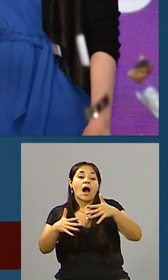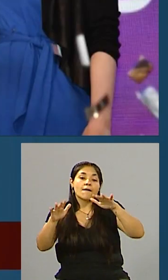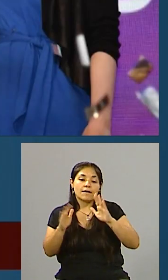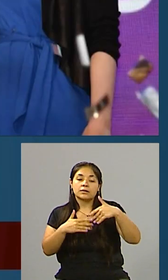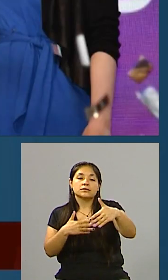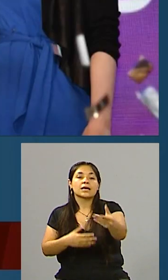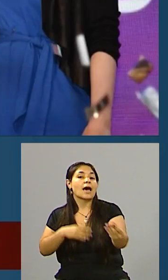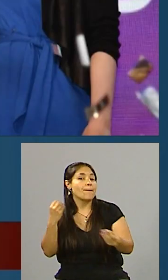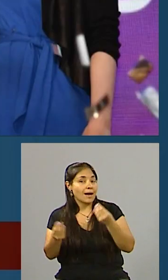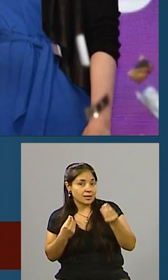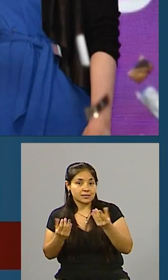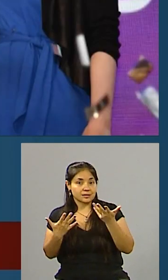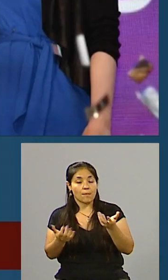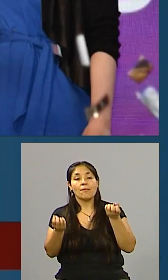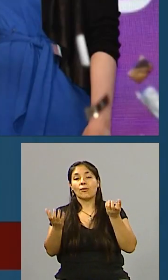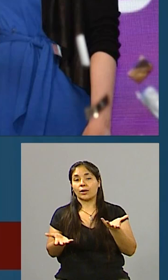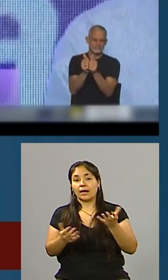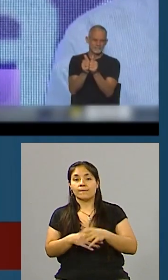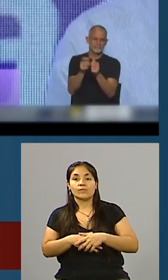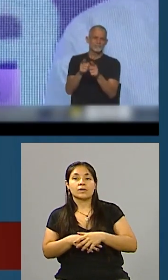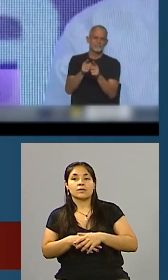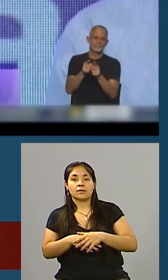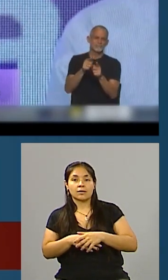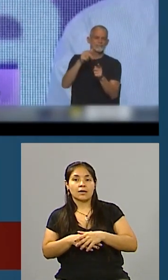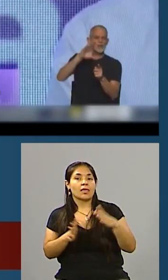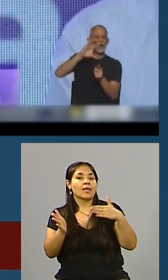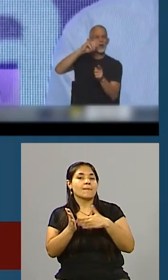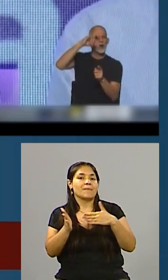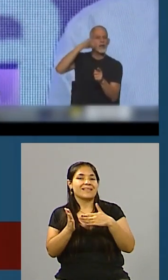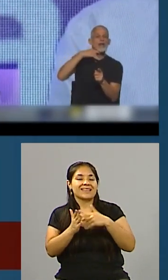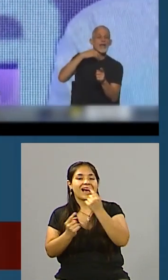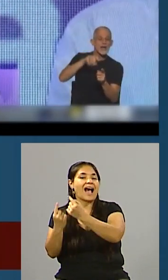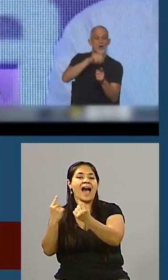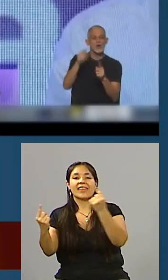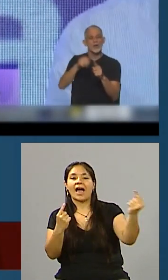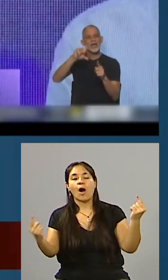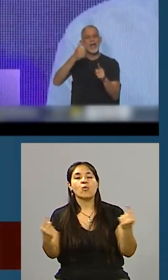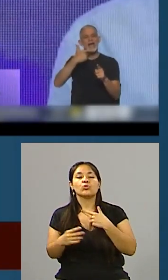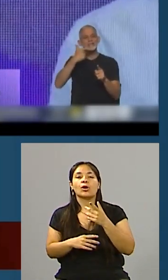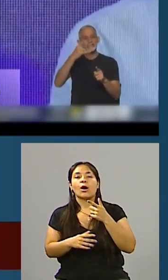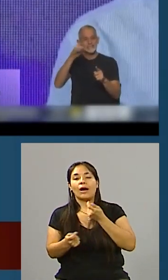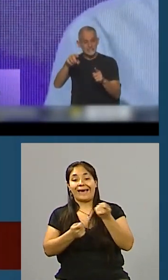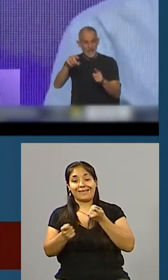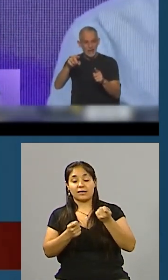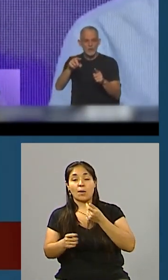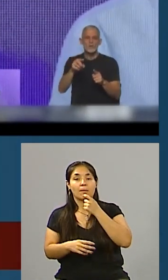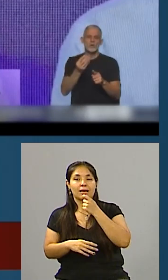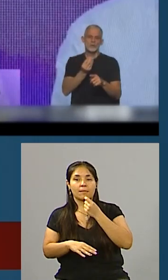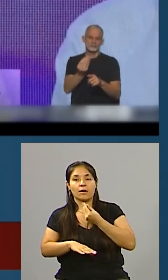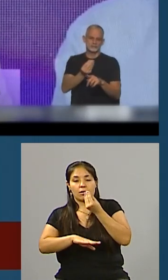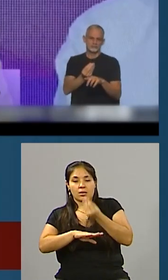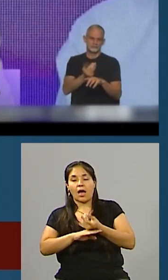terminar afectando, obviamente, los posicionamientos partidarios. Es decir, vos no podés, como gestión, tener puestos